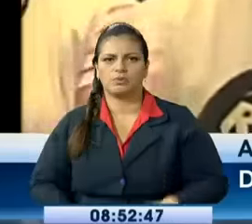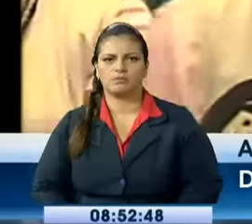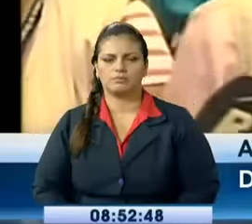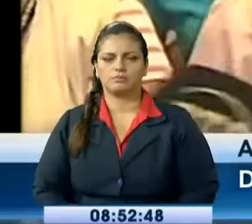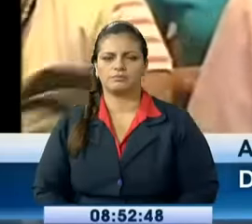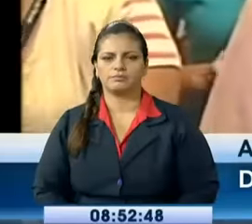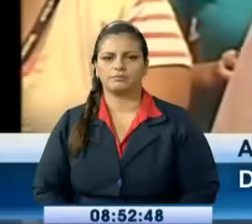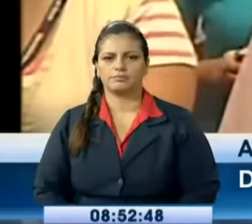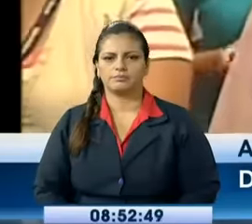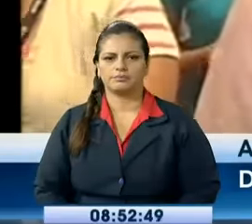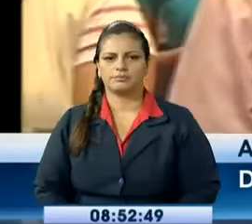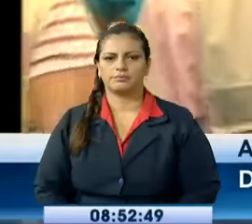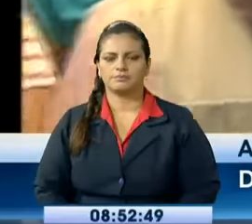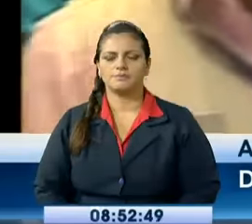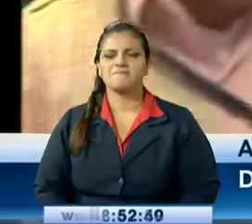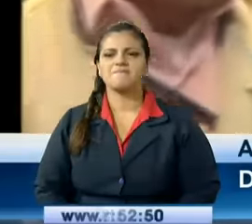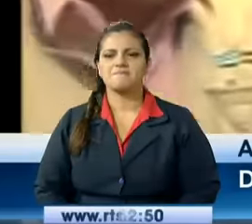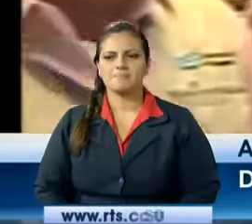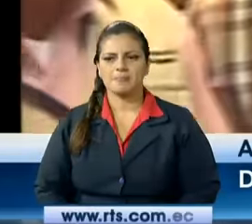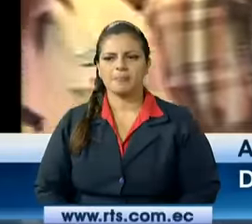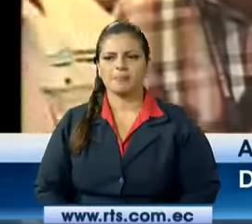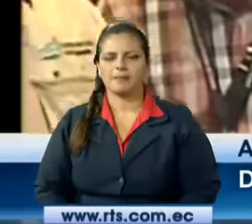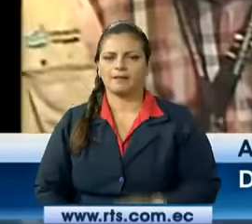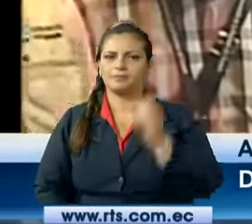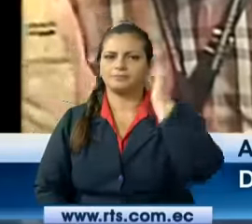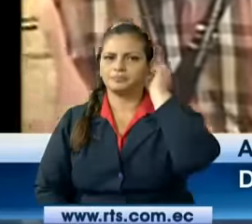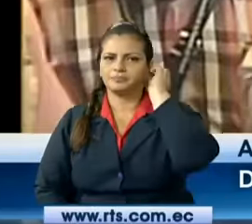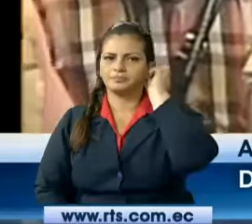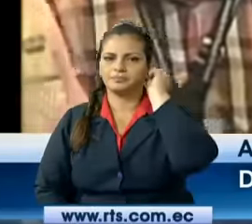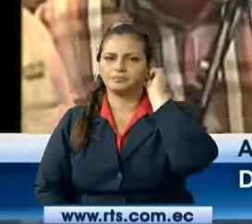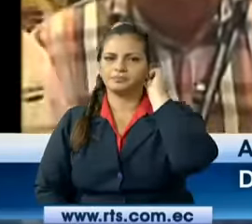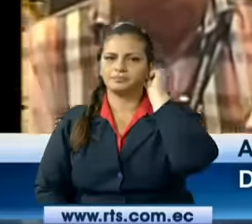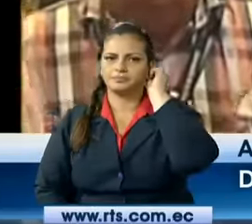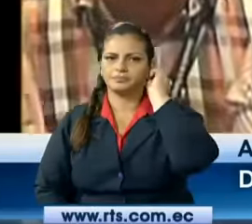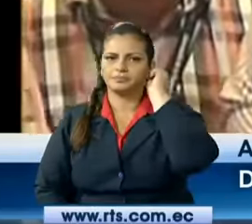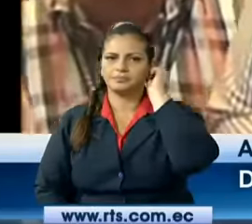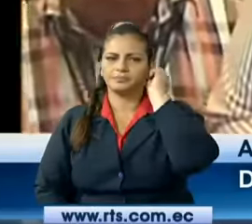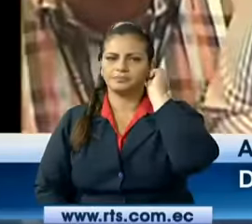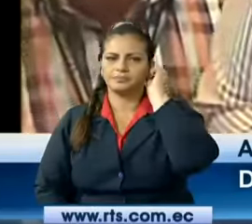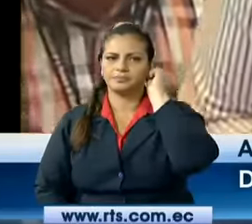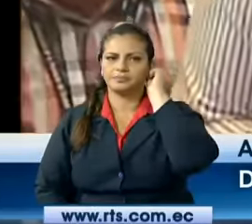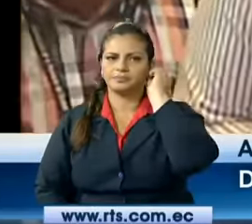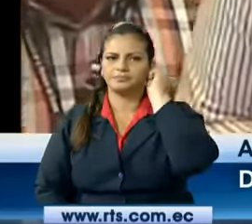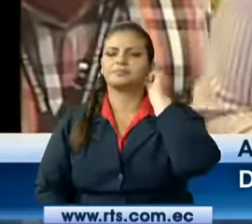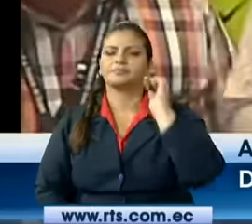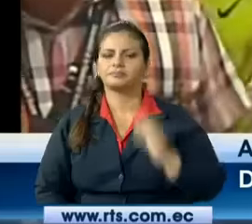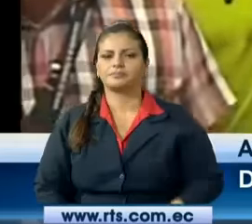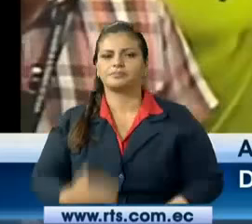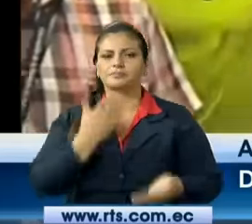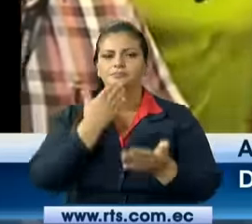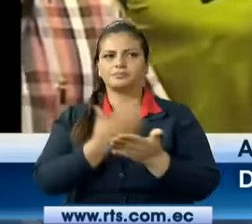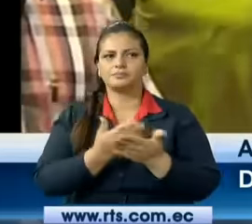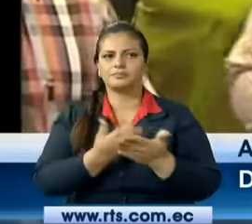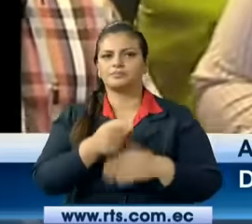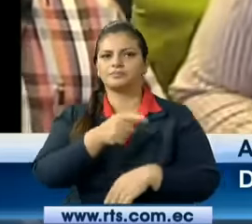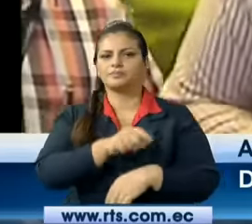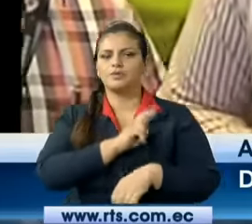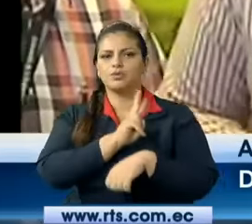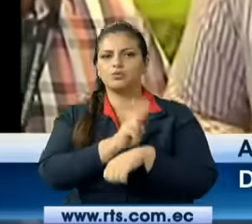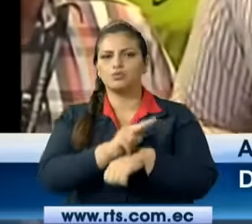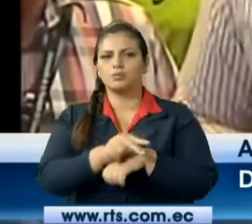comisario, parte del grupo de comisarios de policía, de parte encargados, delegados de la gobernación del Guayas para estos operativos que